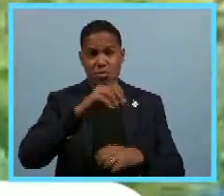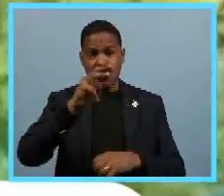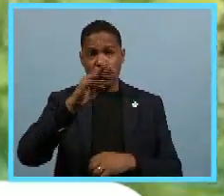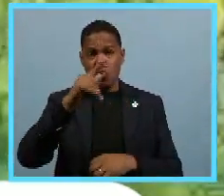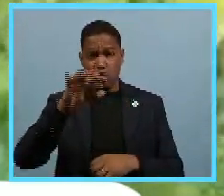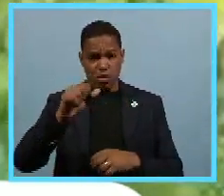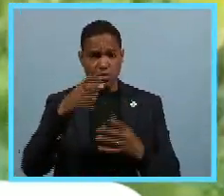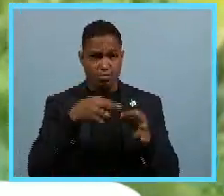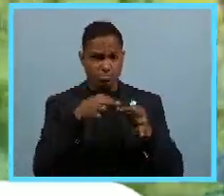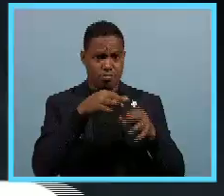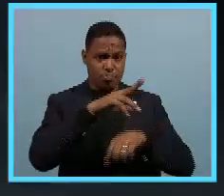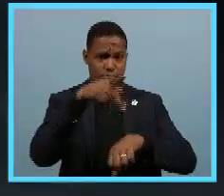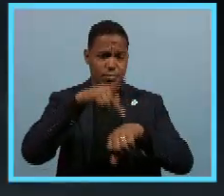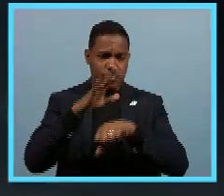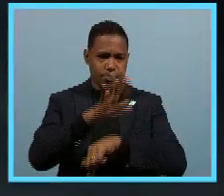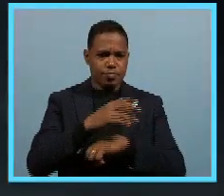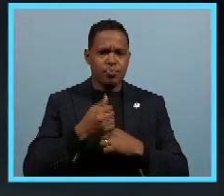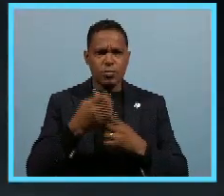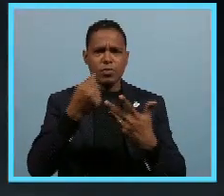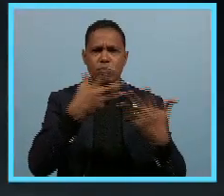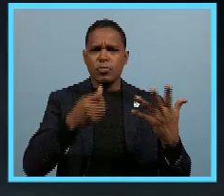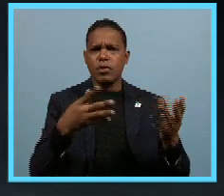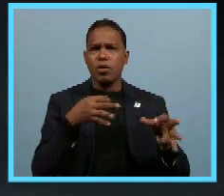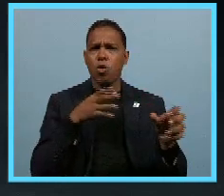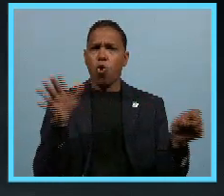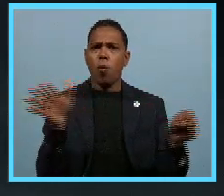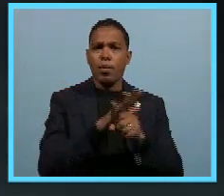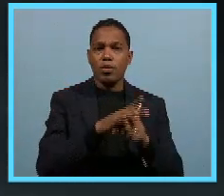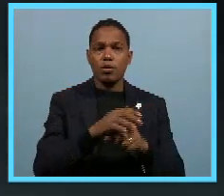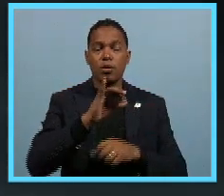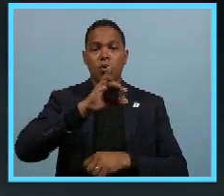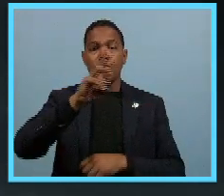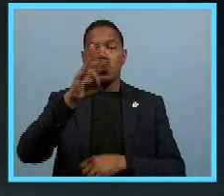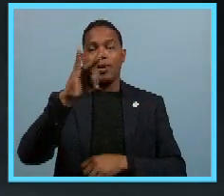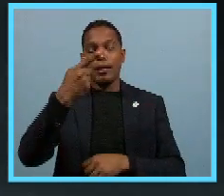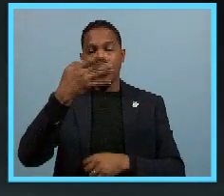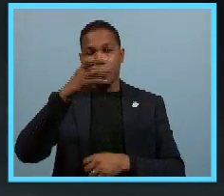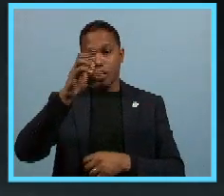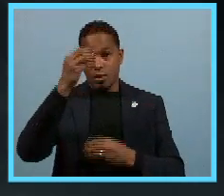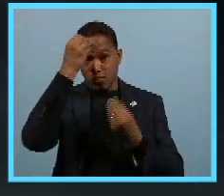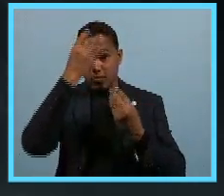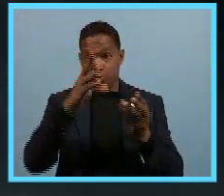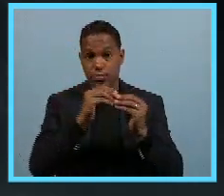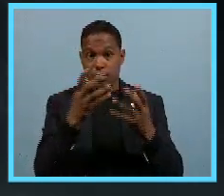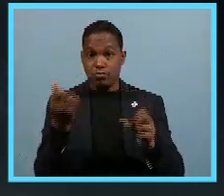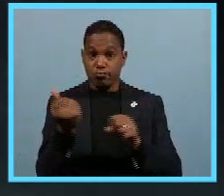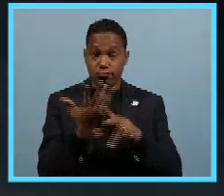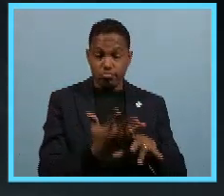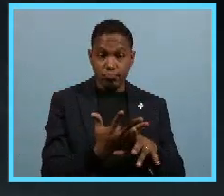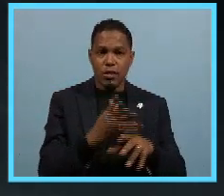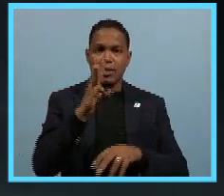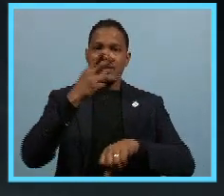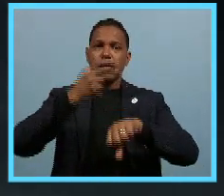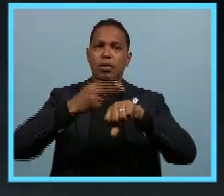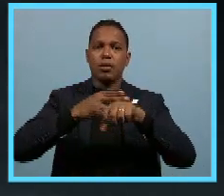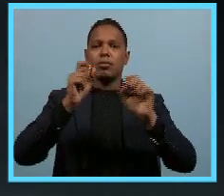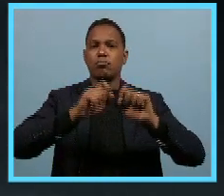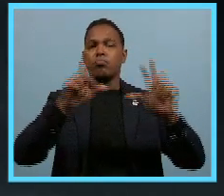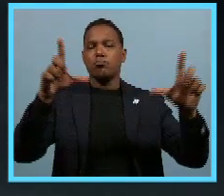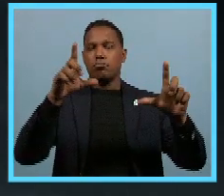los detalles completos de esta historia preparado por nuestro compañero Willy Peguero. Los estaremos presentando a las 6 de la tarde en la